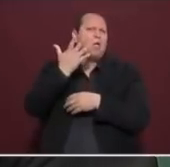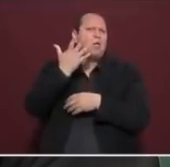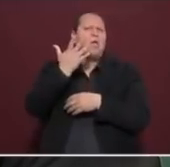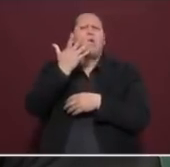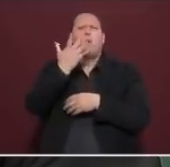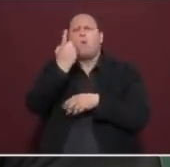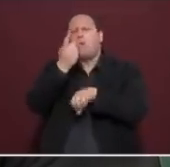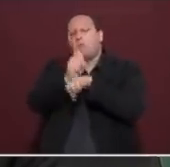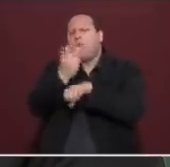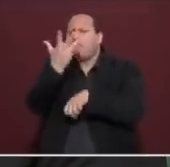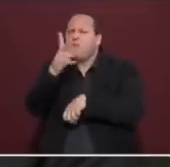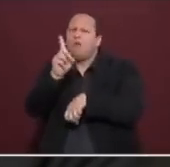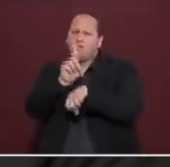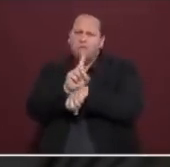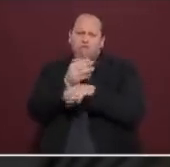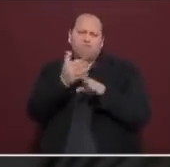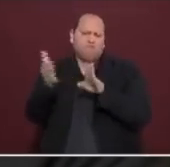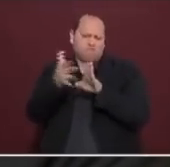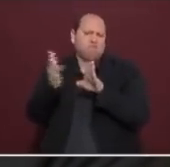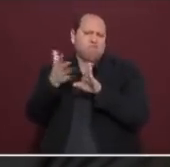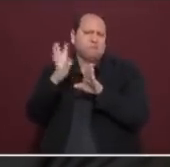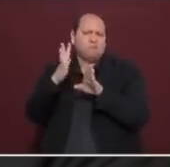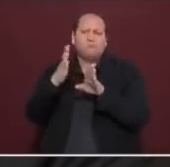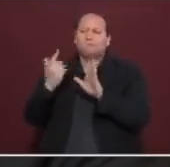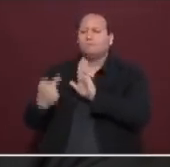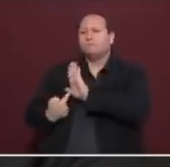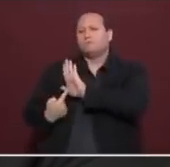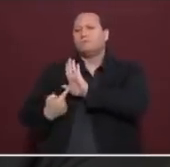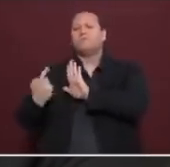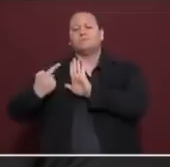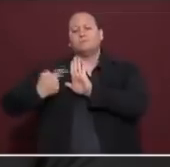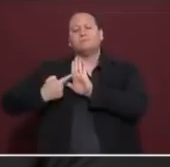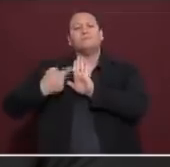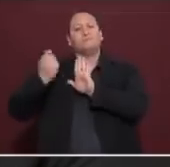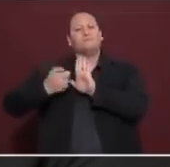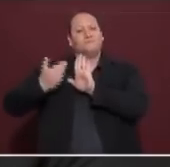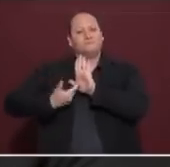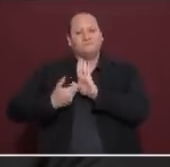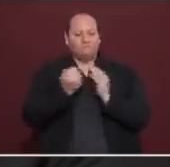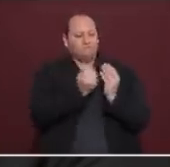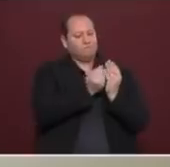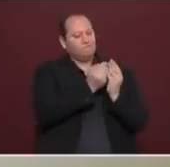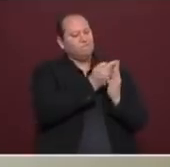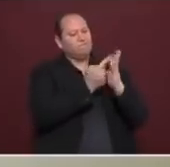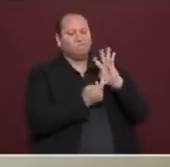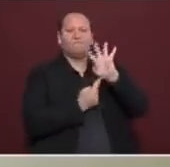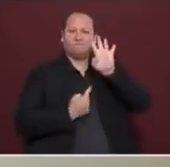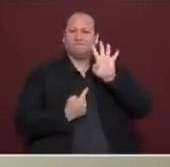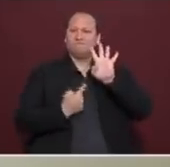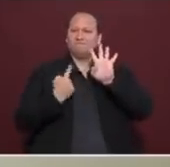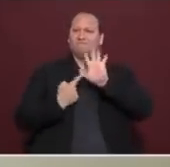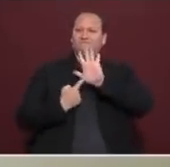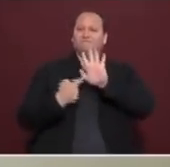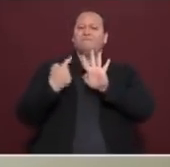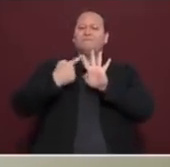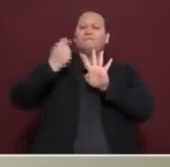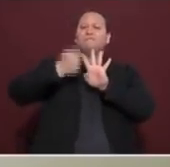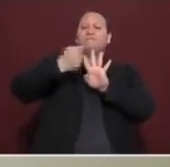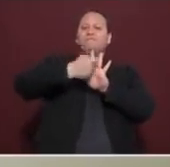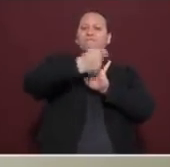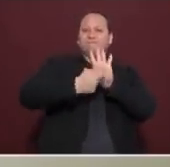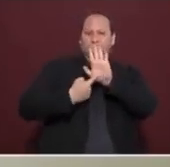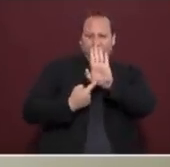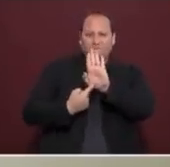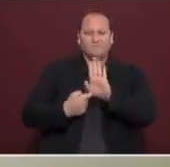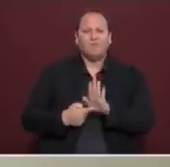mucho en su conferencia matutina este 27 de marzo el mandatario destacó que el trabajo coordinado entre autoridades federales estatales y municipales